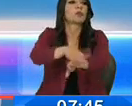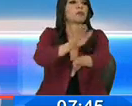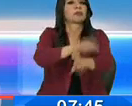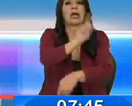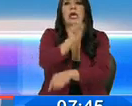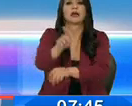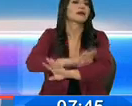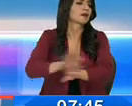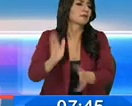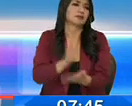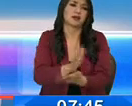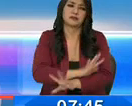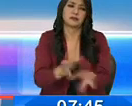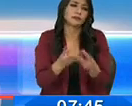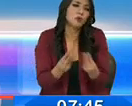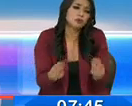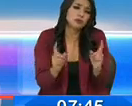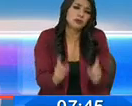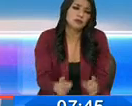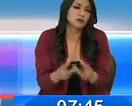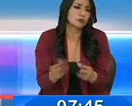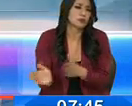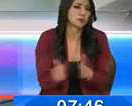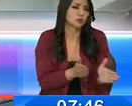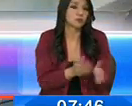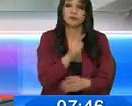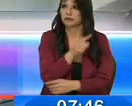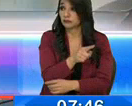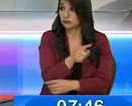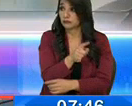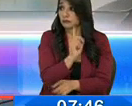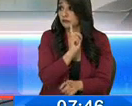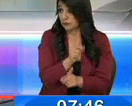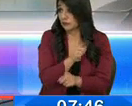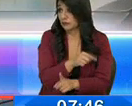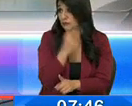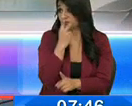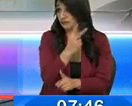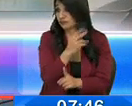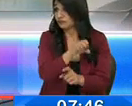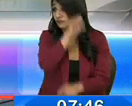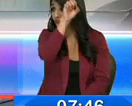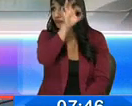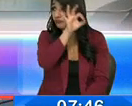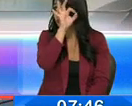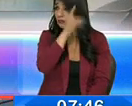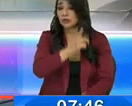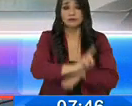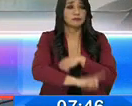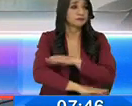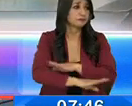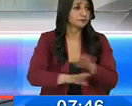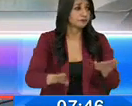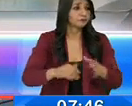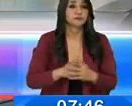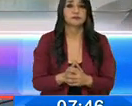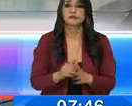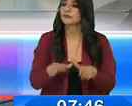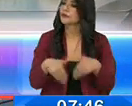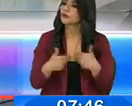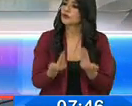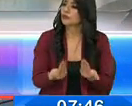que ya no soluciona absolutamente nada. Ahí están los que fueron. Efectivamente, ahí habrán ya las sanciones correspondientes. ¿Y cómo fortalecer esta